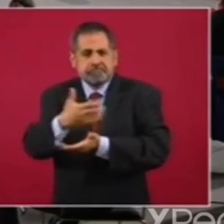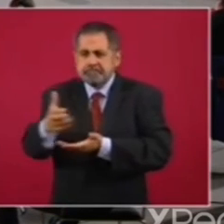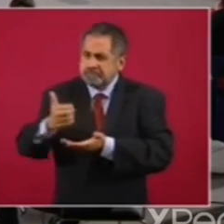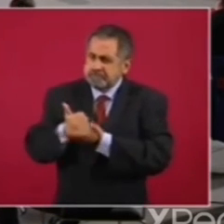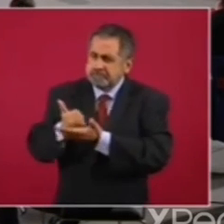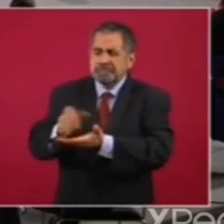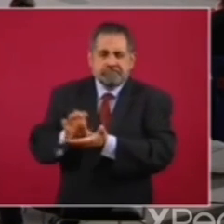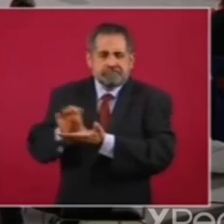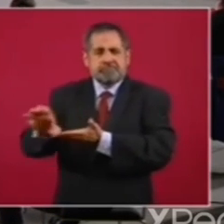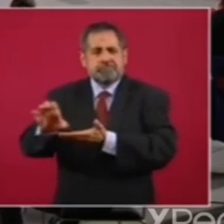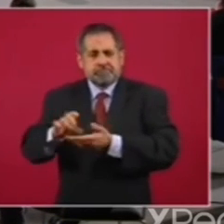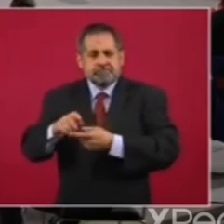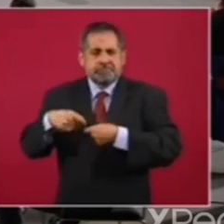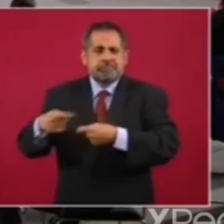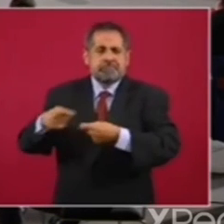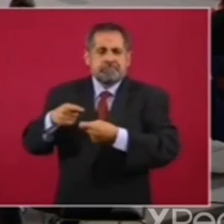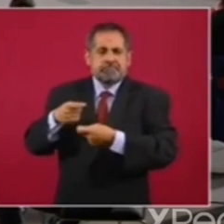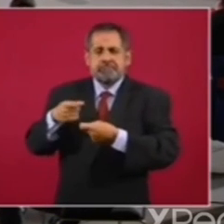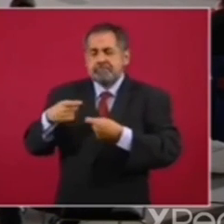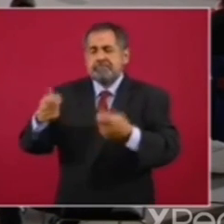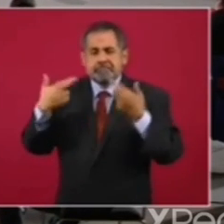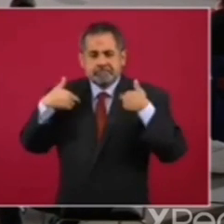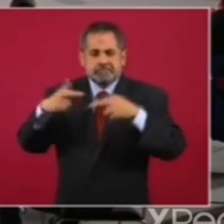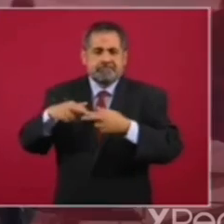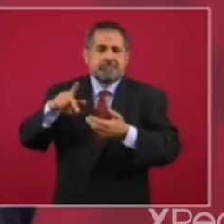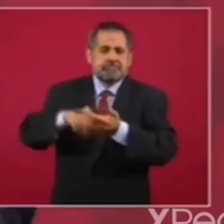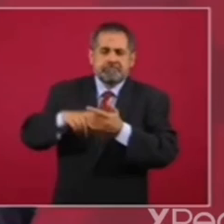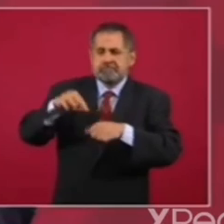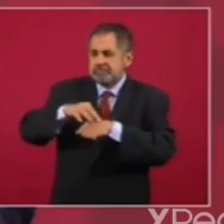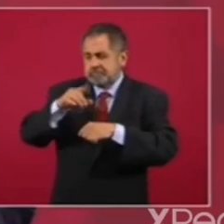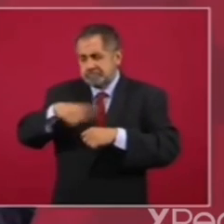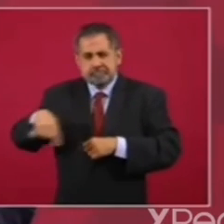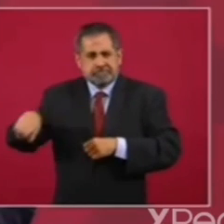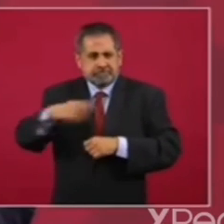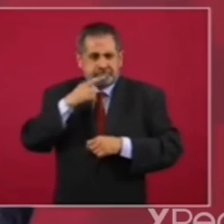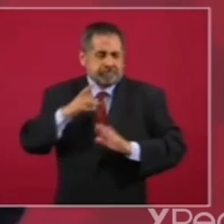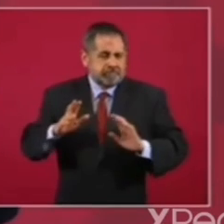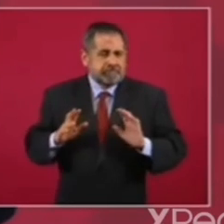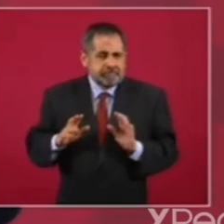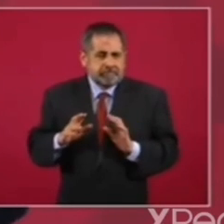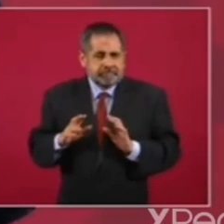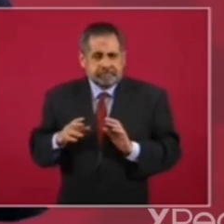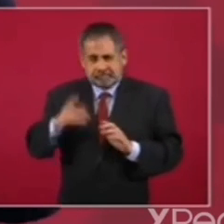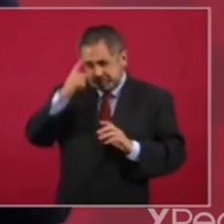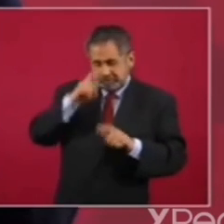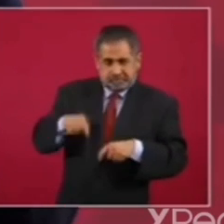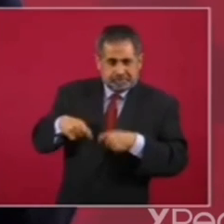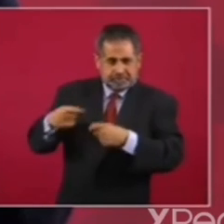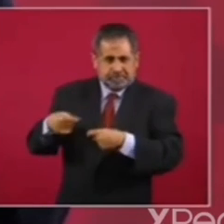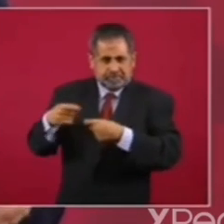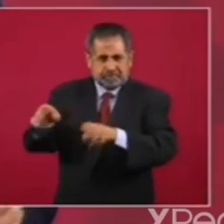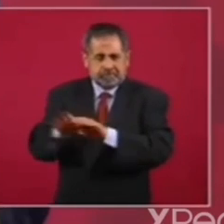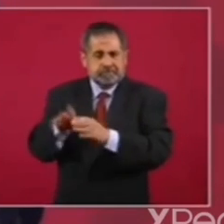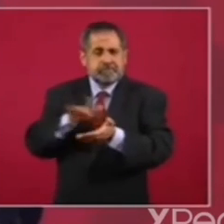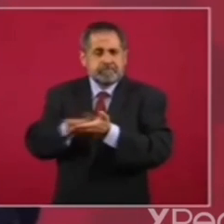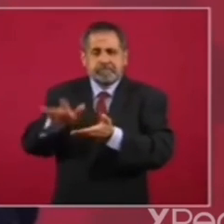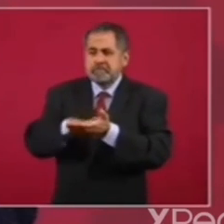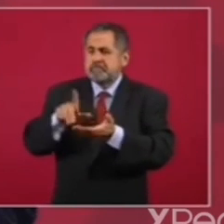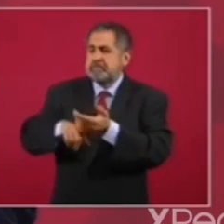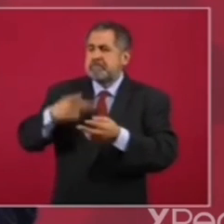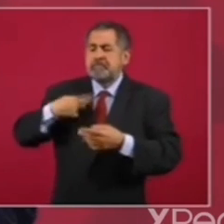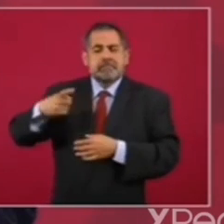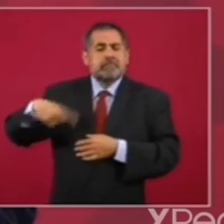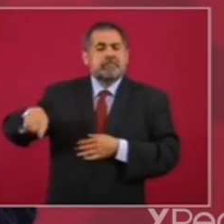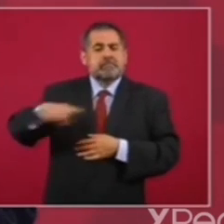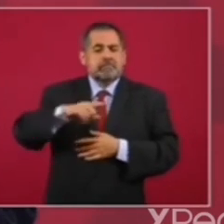más para apoyar a los maestros, a los médicos, que le llegue más apoyo a la